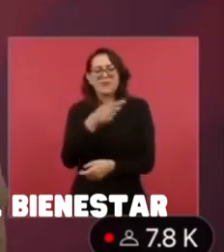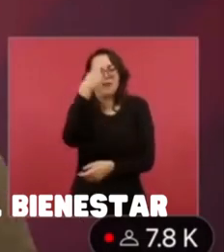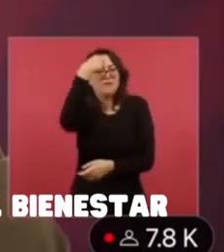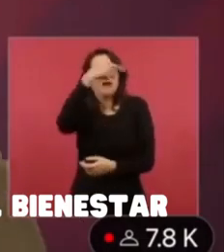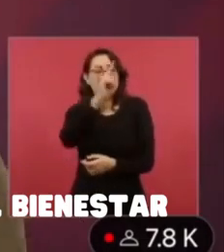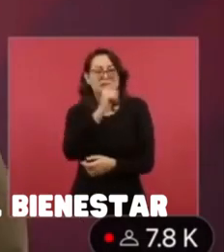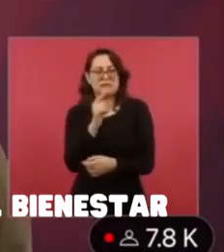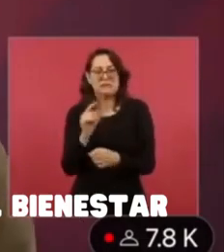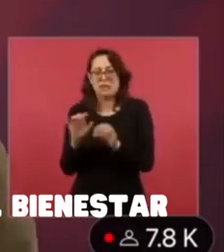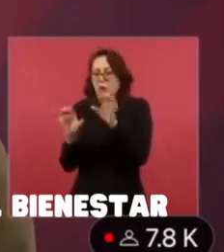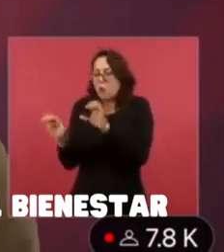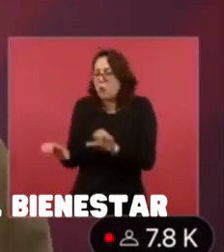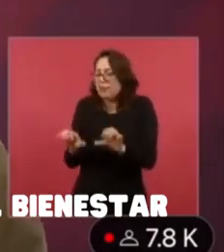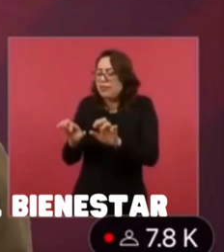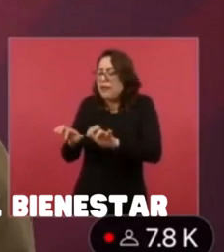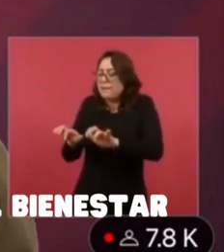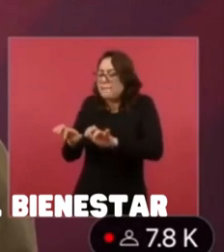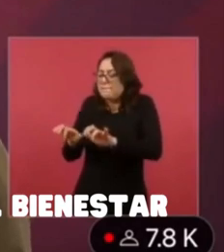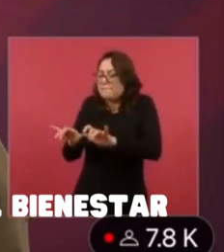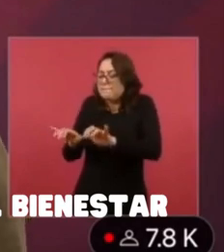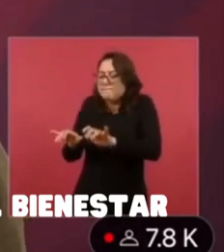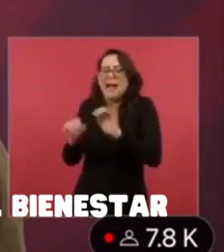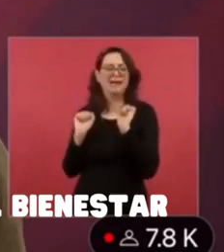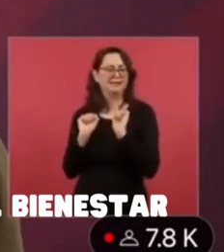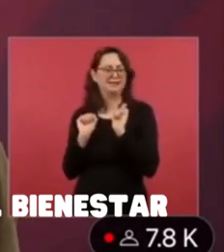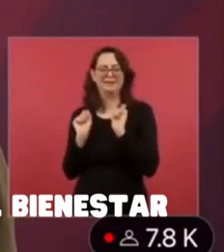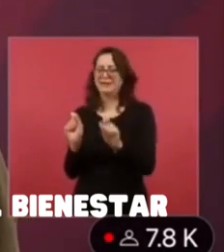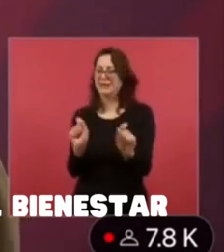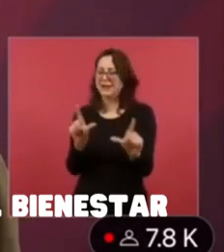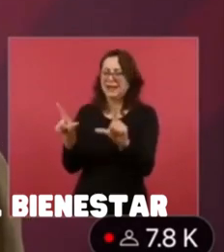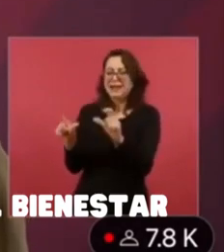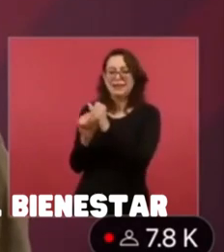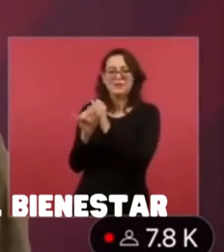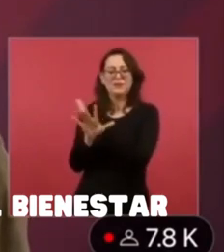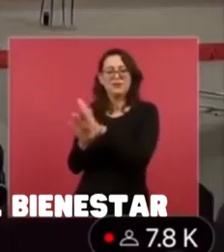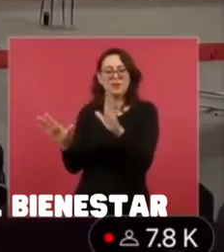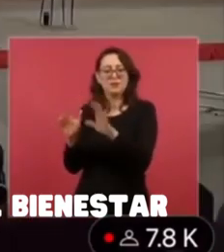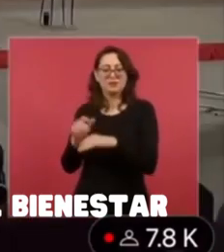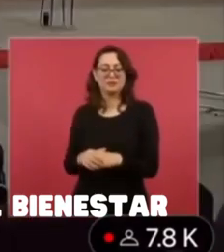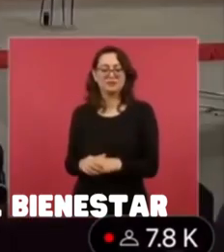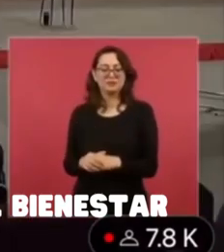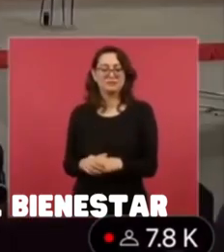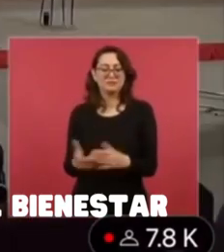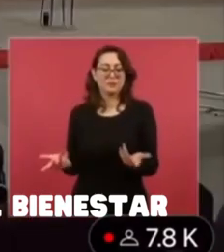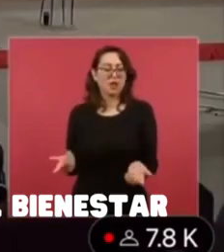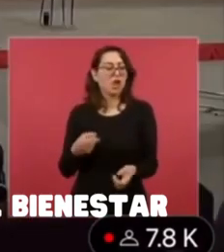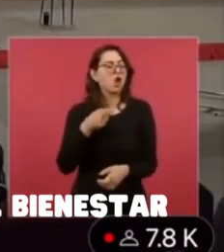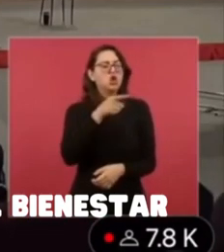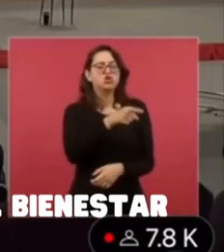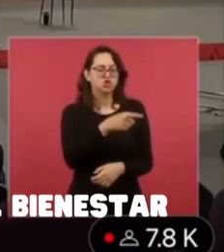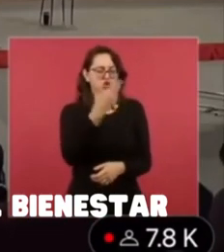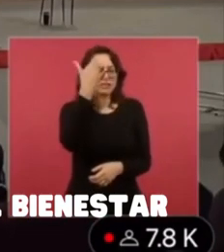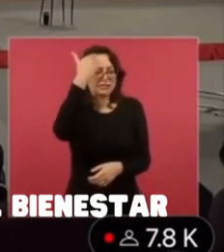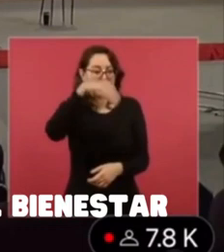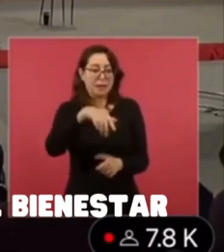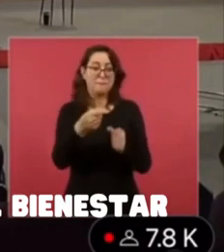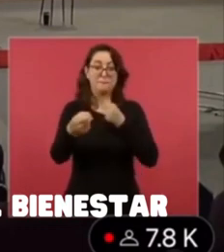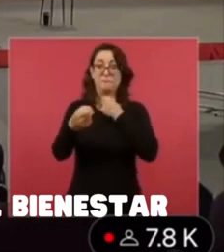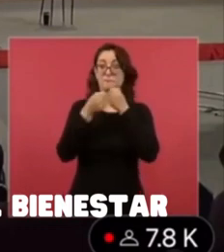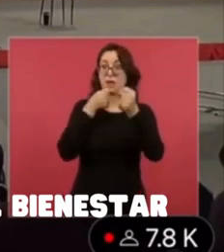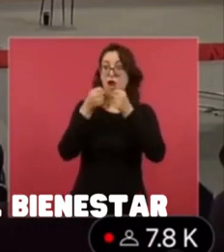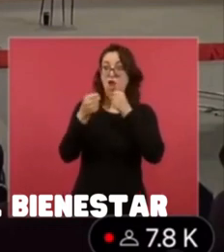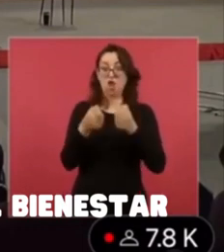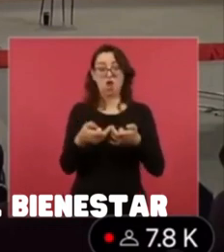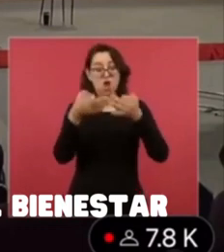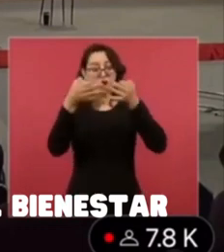para obtener la información real. Ya no apelamos a su rigor periodístico, sino al